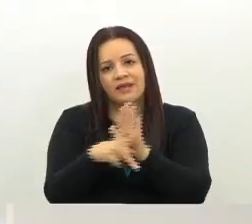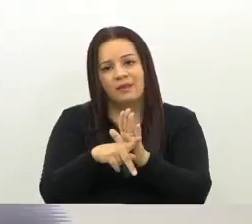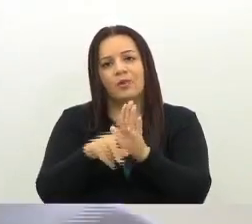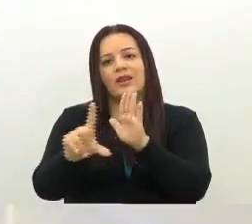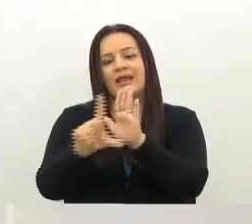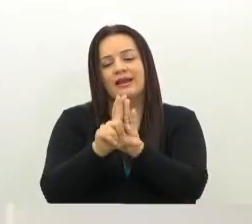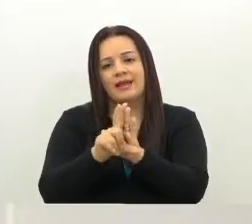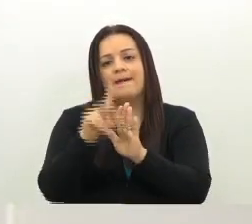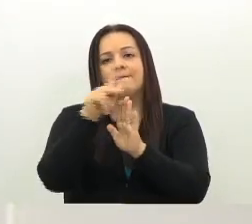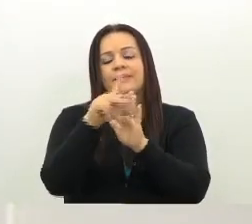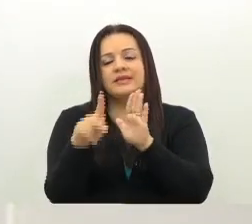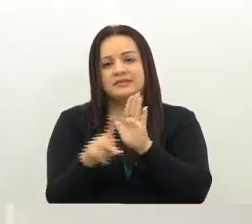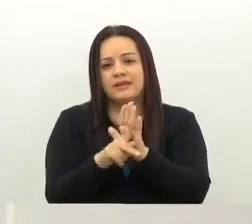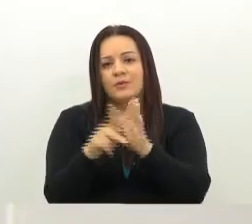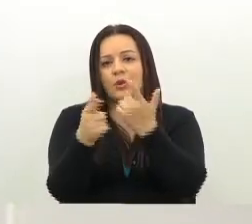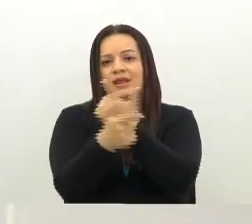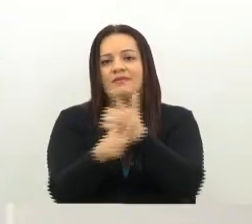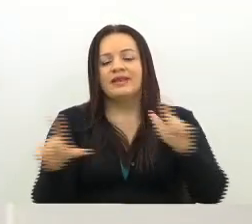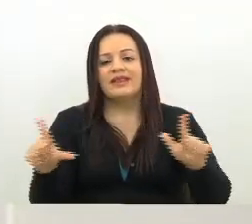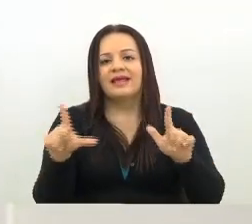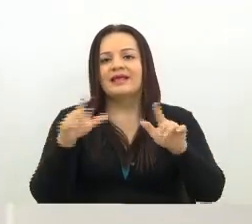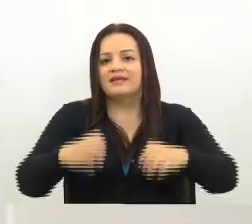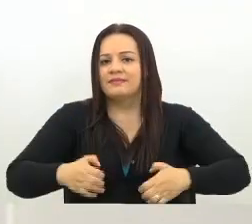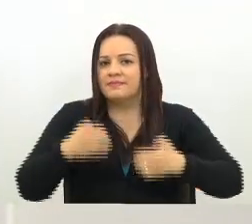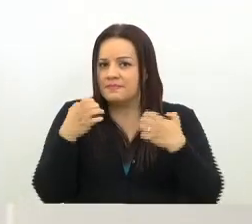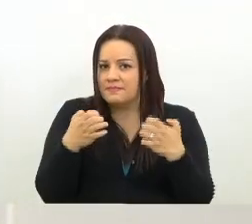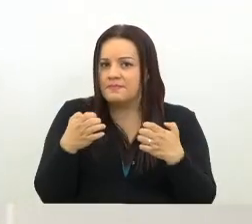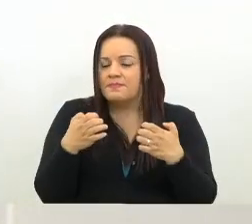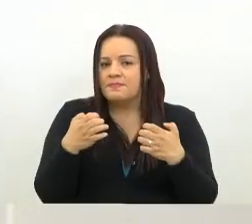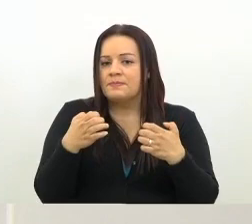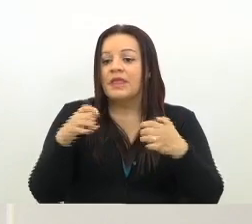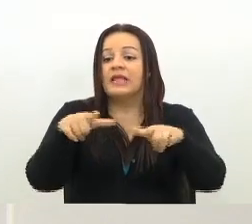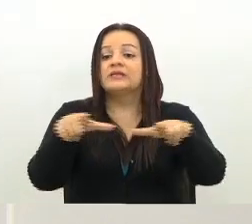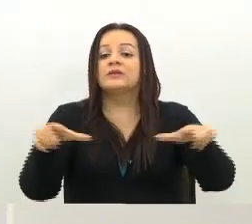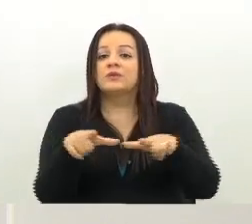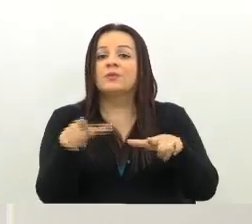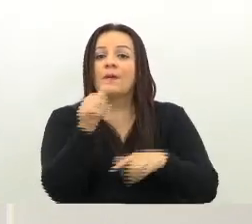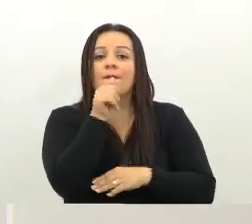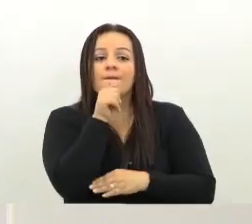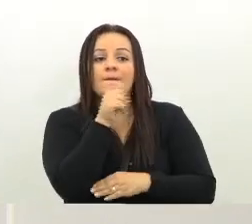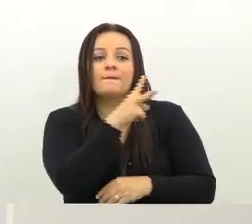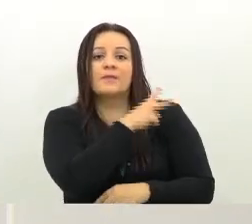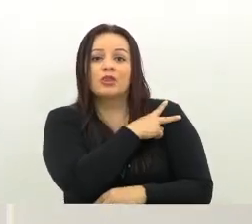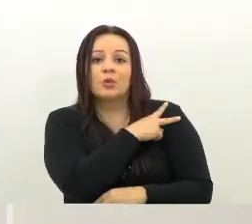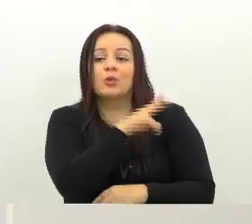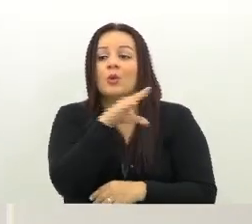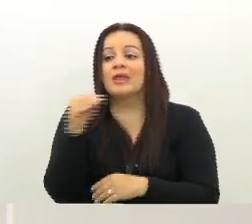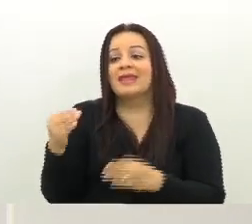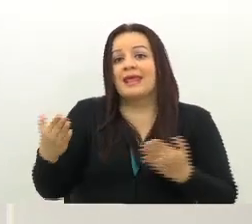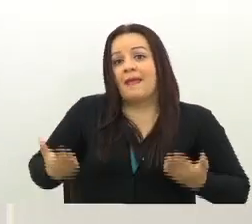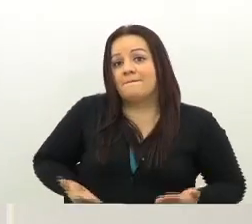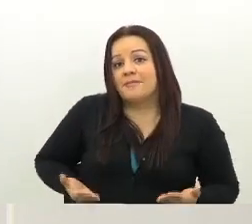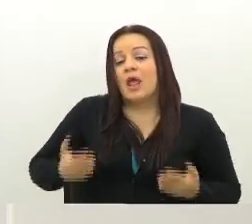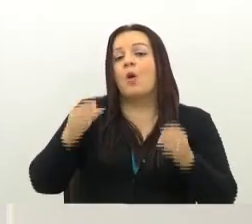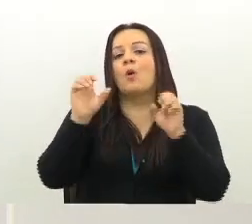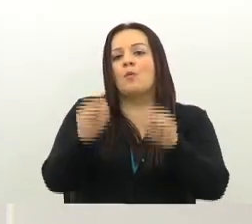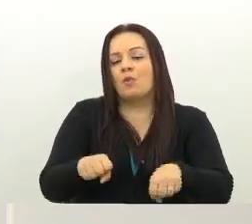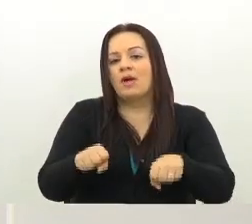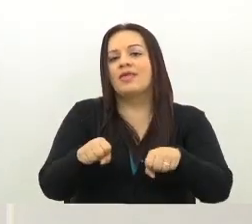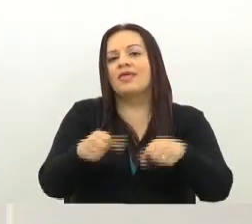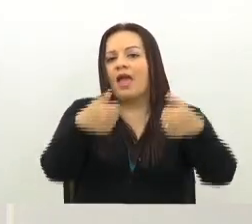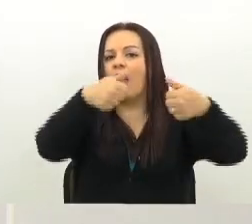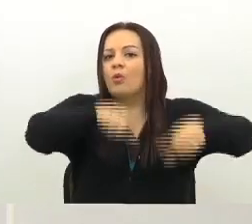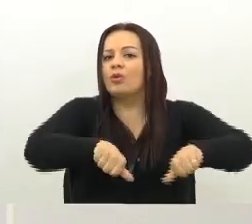En el principio de libertad que existe en el sector privado, patrono y empleado pueden pactar otra